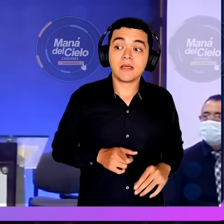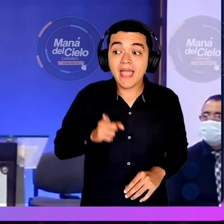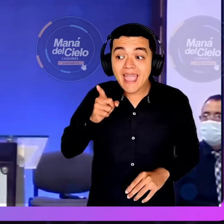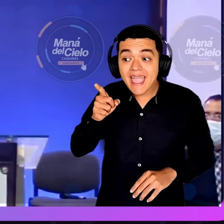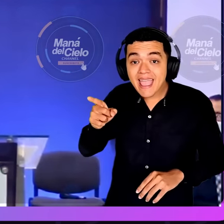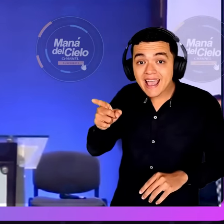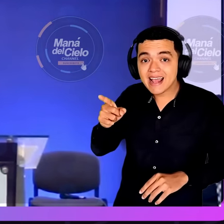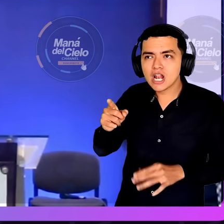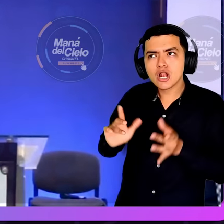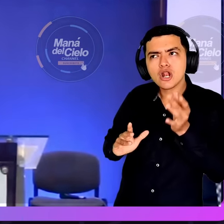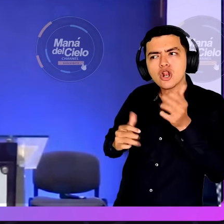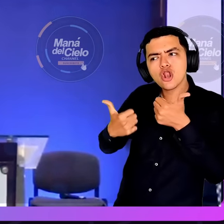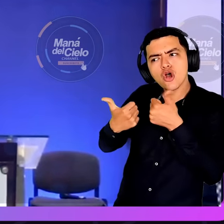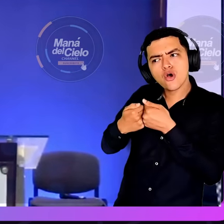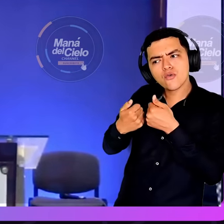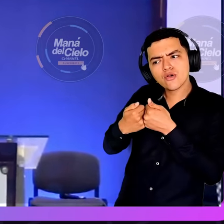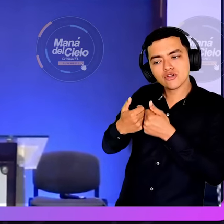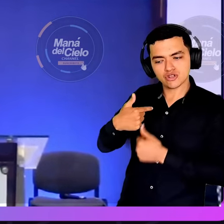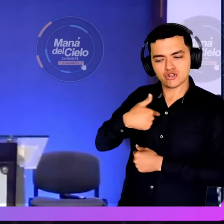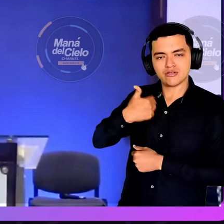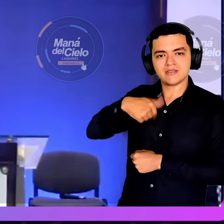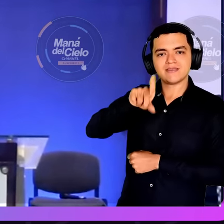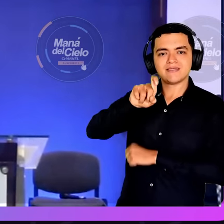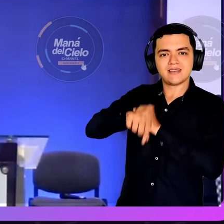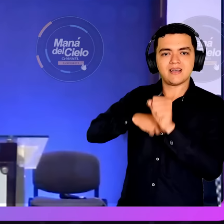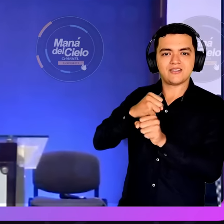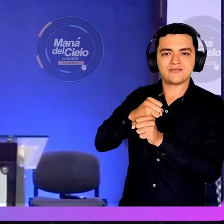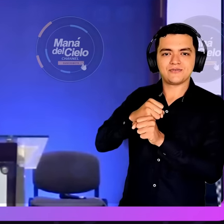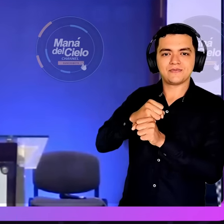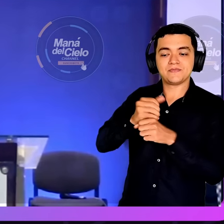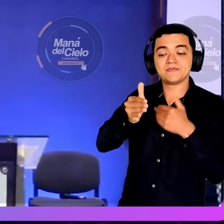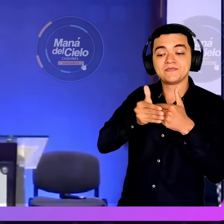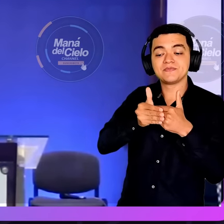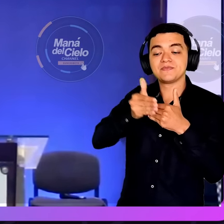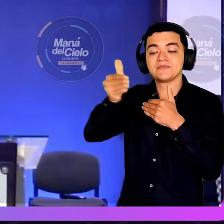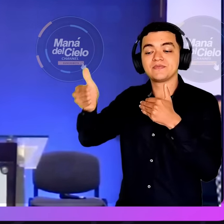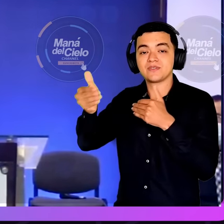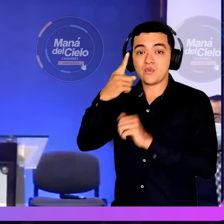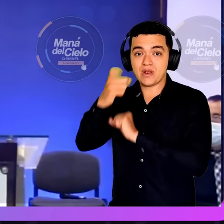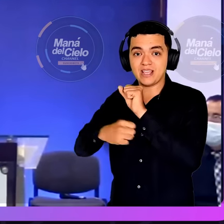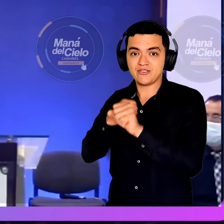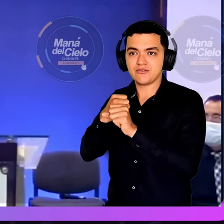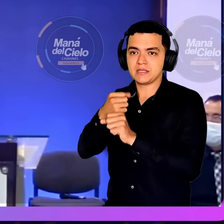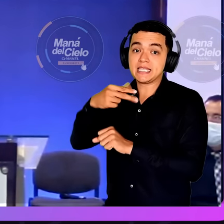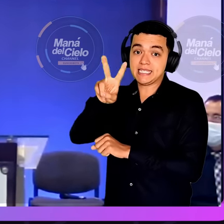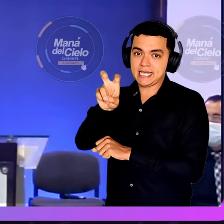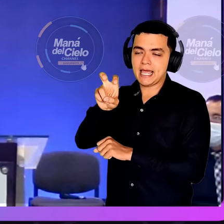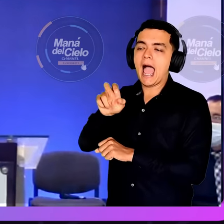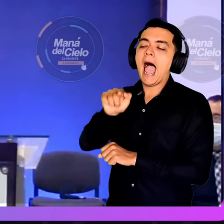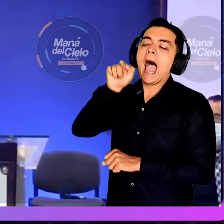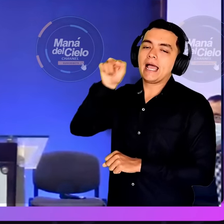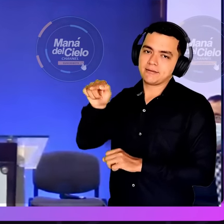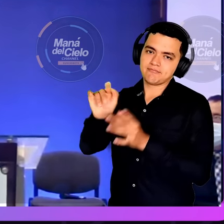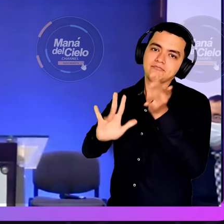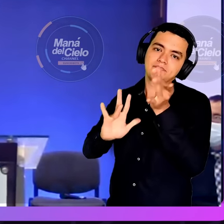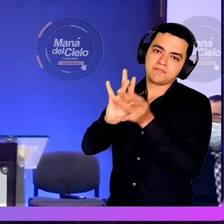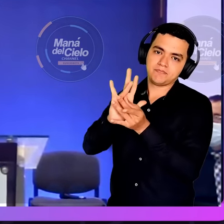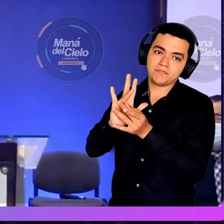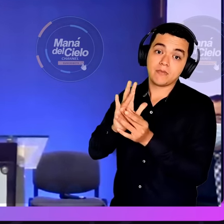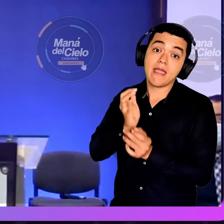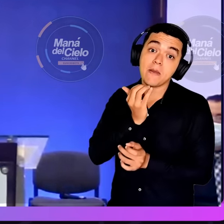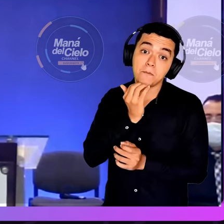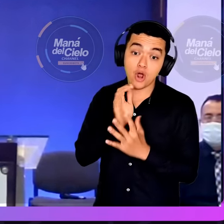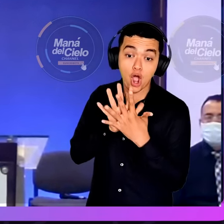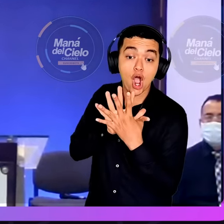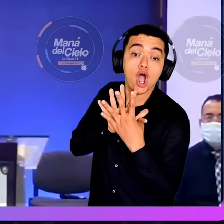yo me caso de 17 años, quiere decir que nos noviamos de 16. Nos casamos a los 9 meses, al año de ser